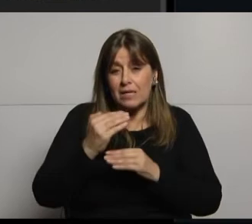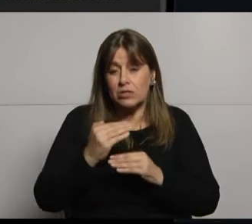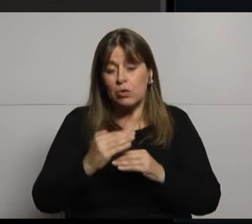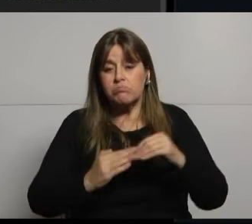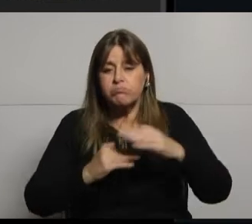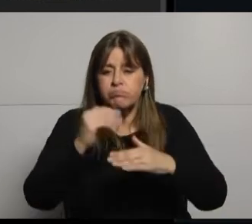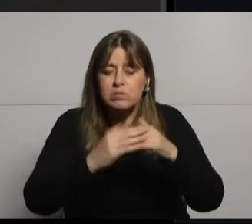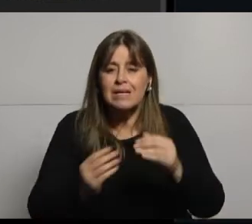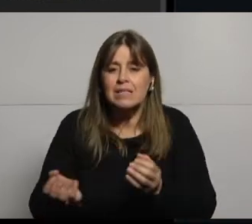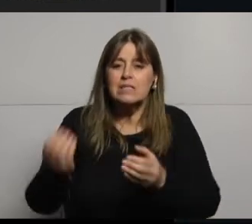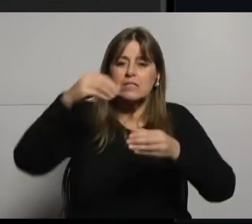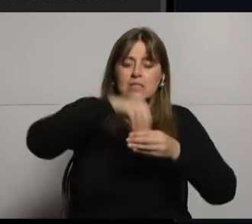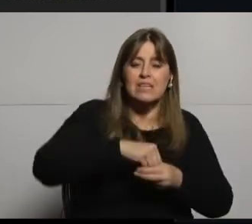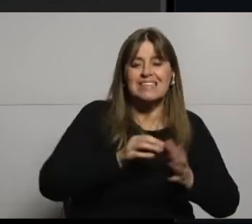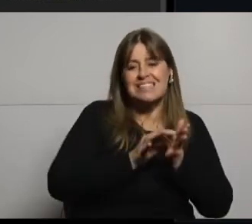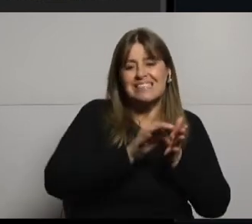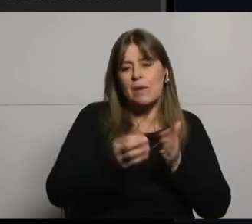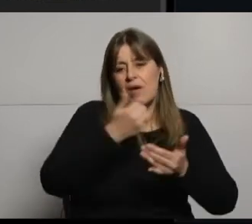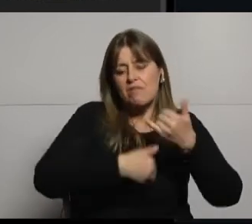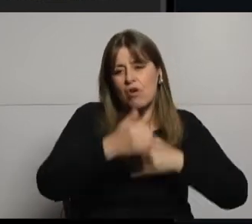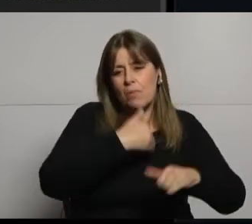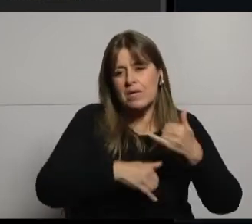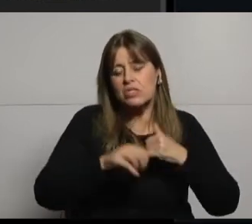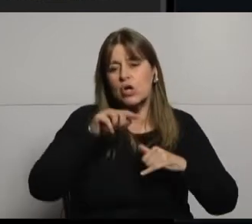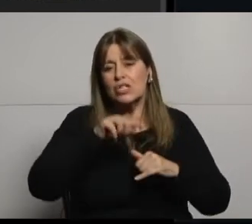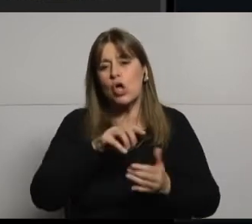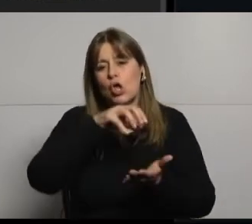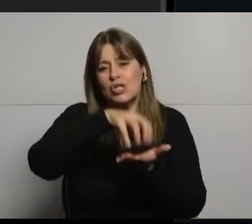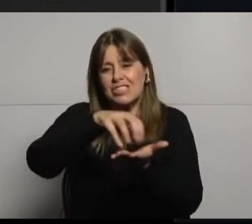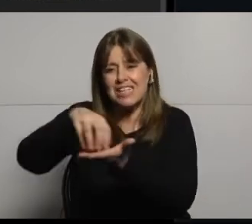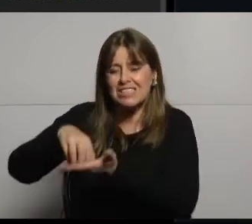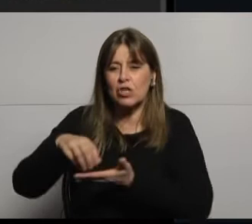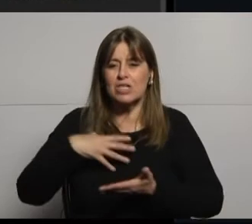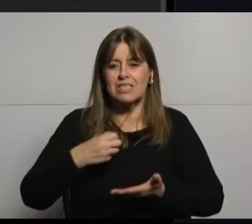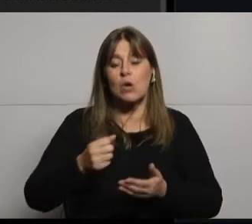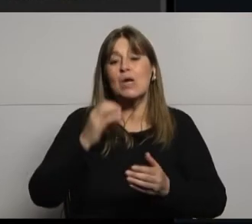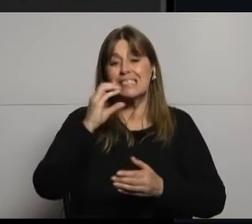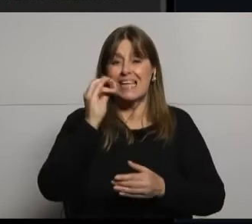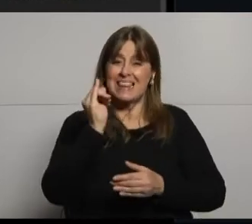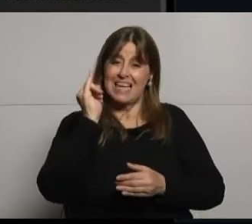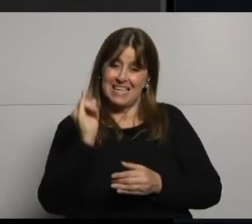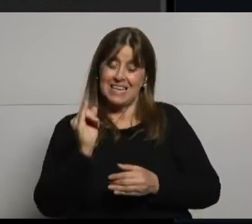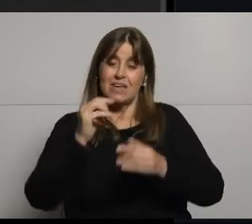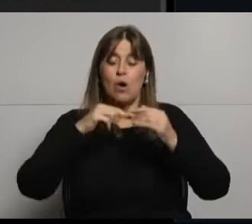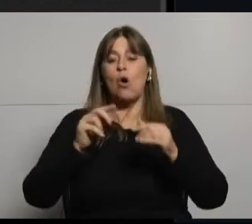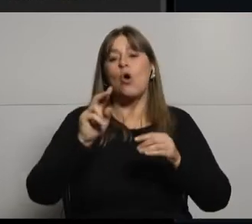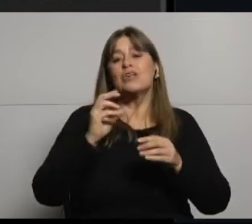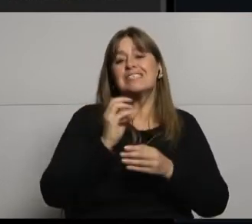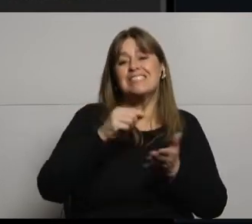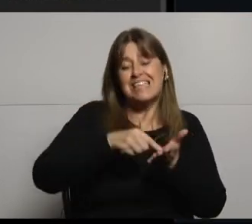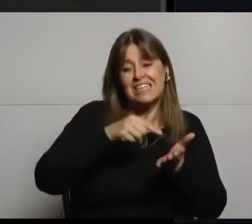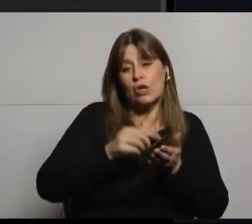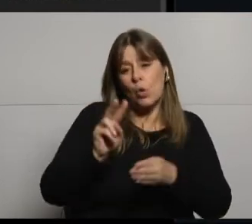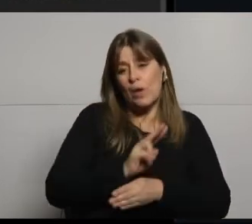lo migramos a nuestro sistema de información, donde todos los centros de salud que tienen CTI o centros de cuidado